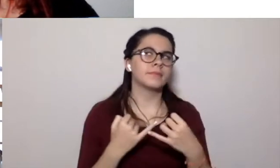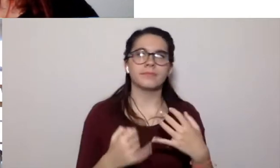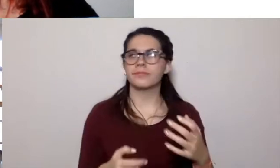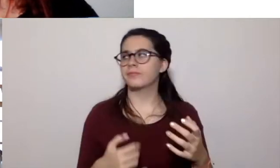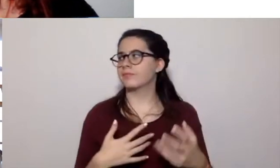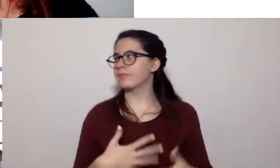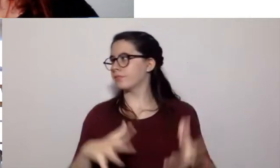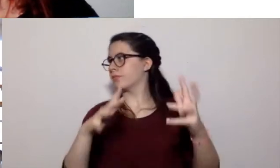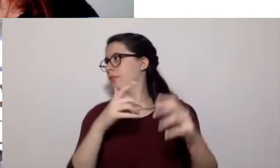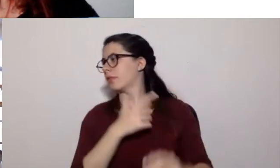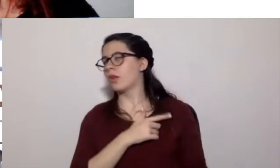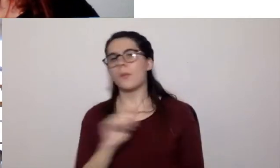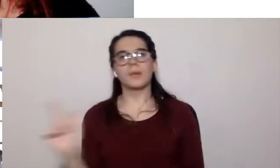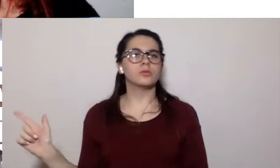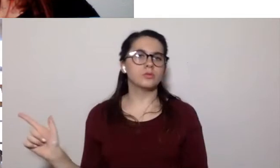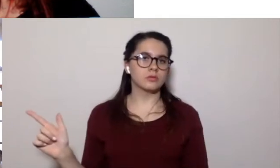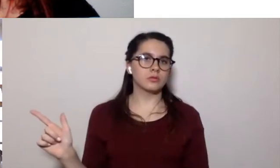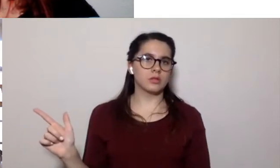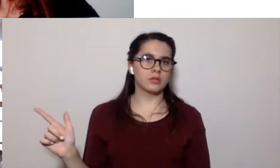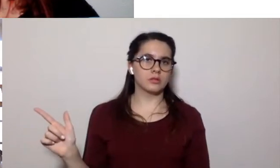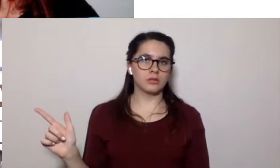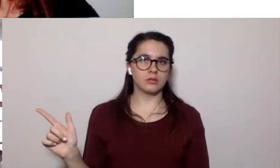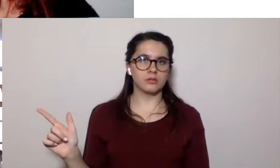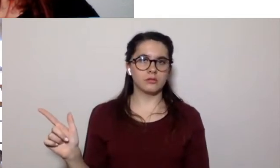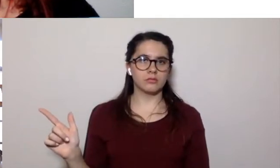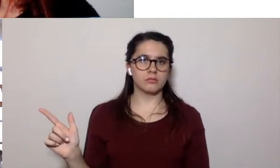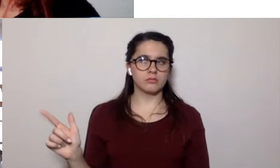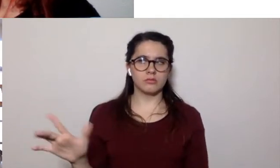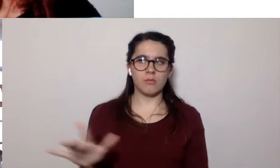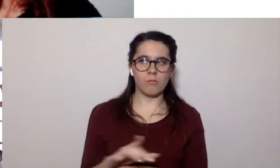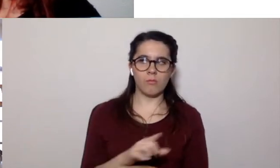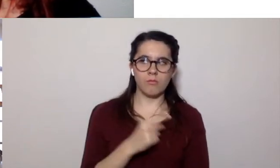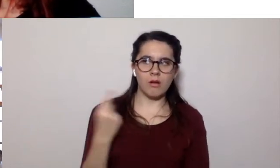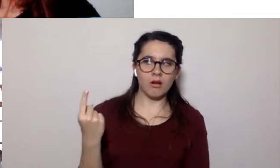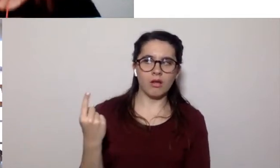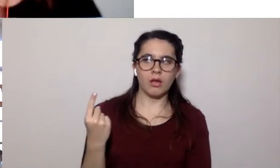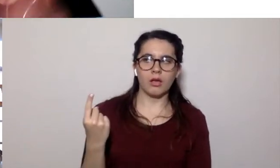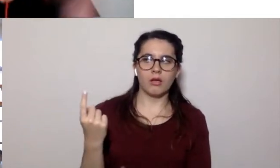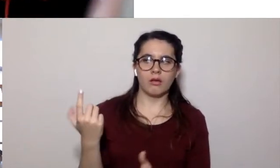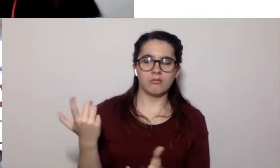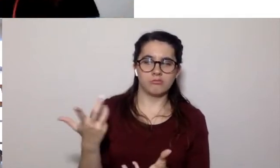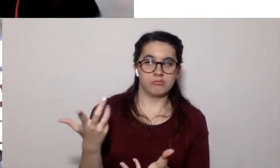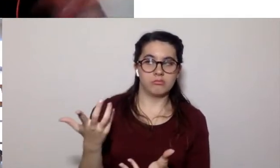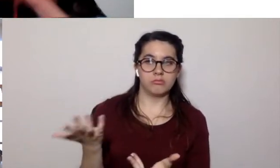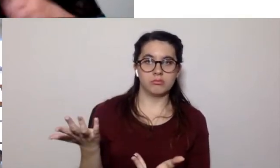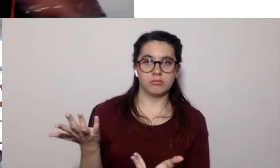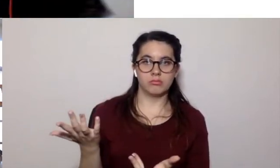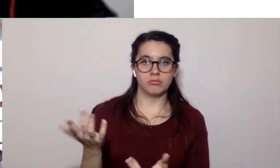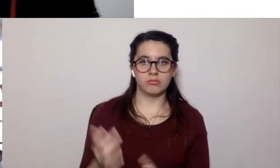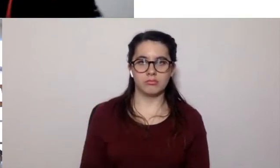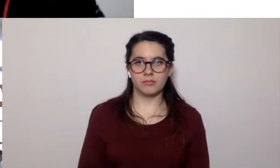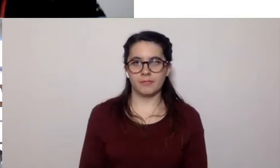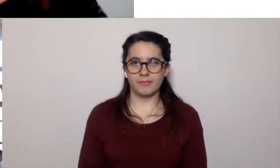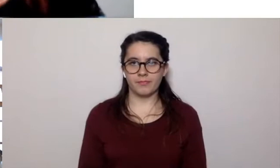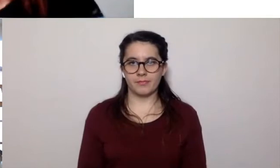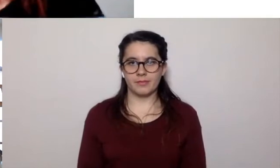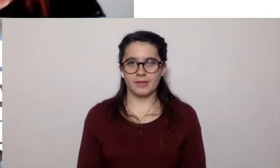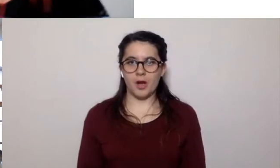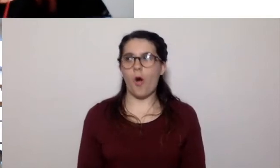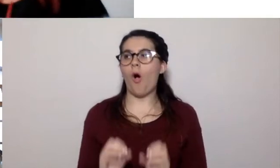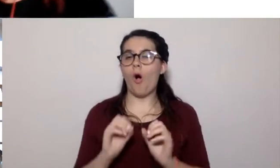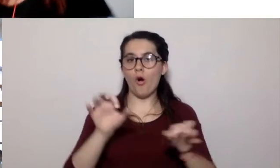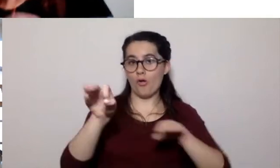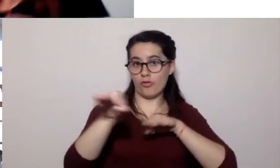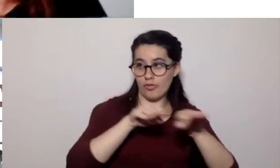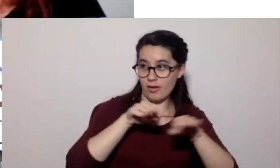hacer rompecabezas, como por qué hemos de hacerlo, ¿no? O estaba Entonces, trabajando en home office y no terminaba,